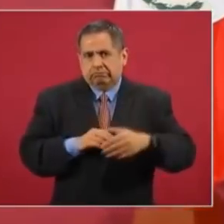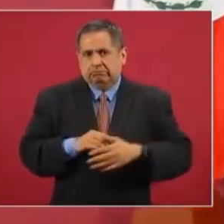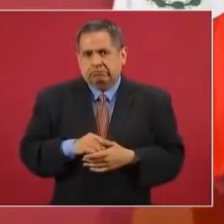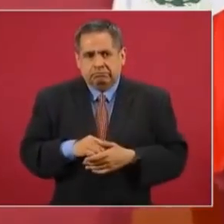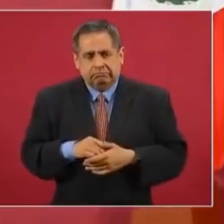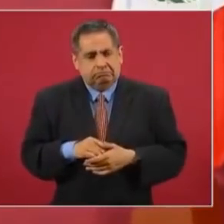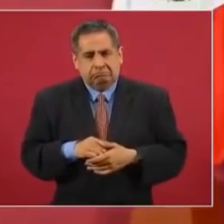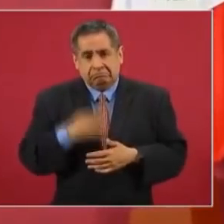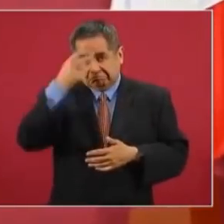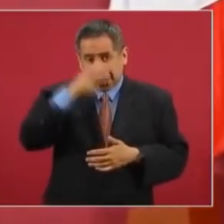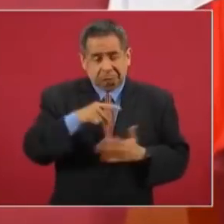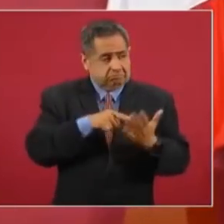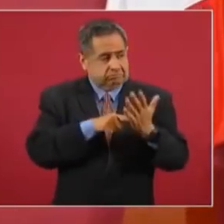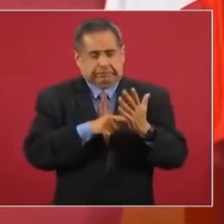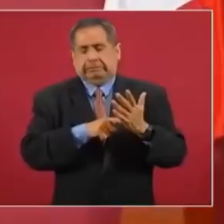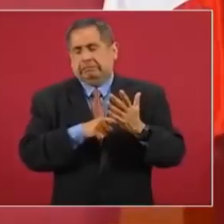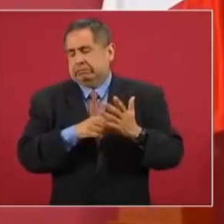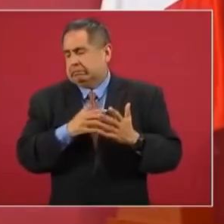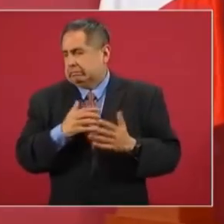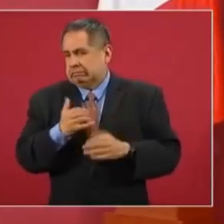un mal ejemplo,